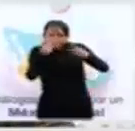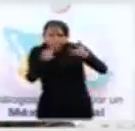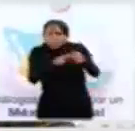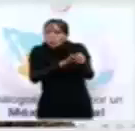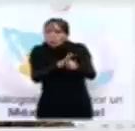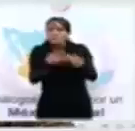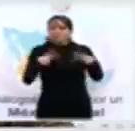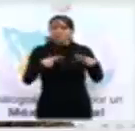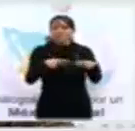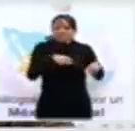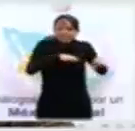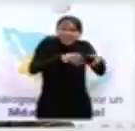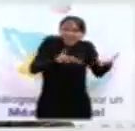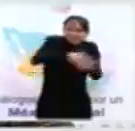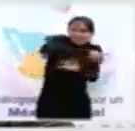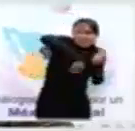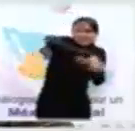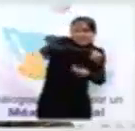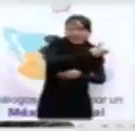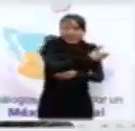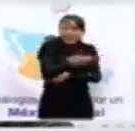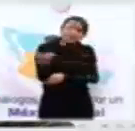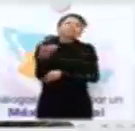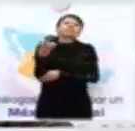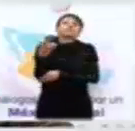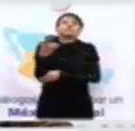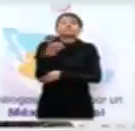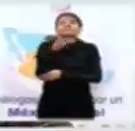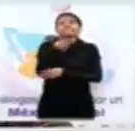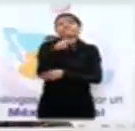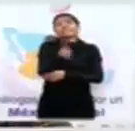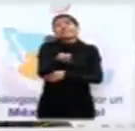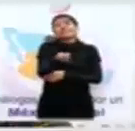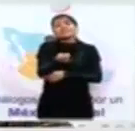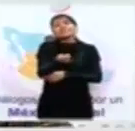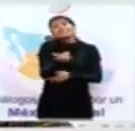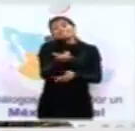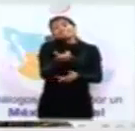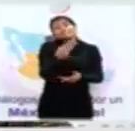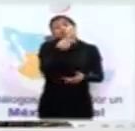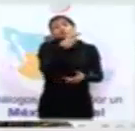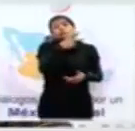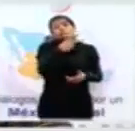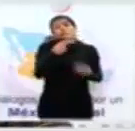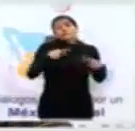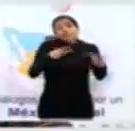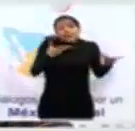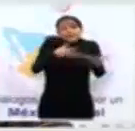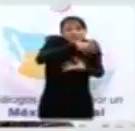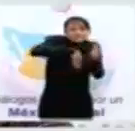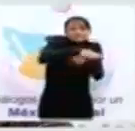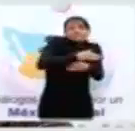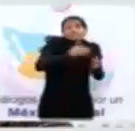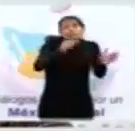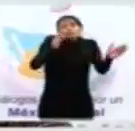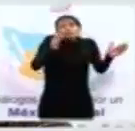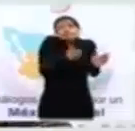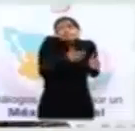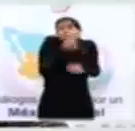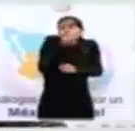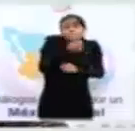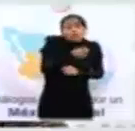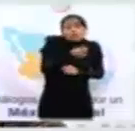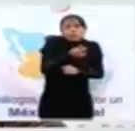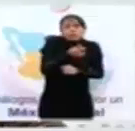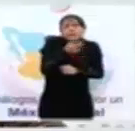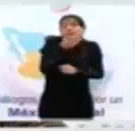primera es que son en su mayoría pequeños productores. 7 de cada 10 tienen 5